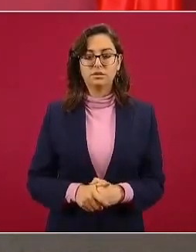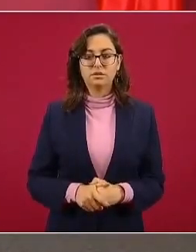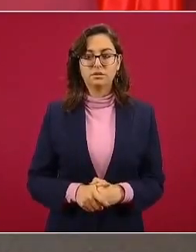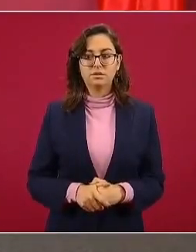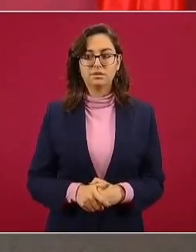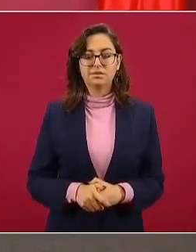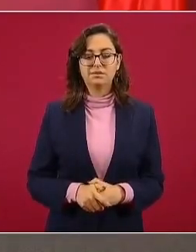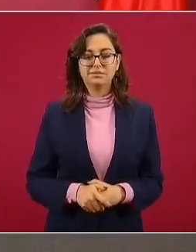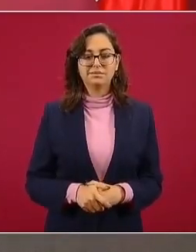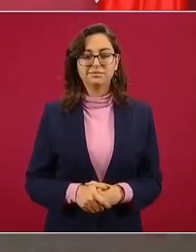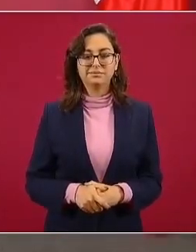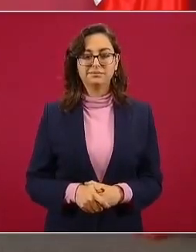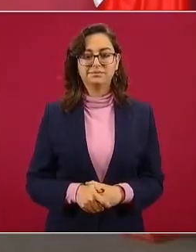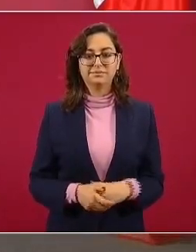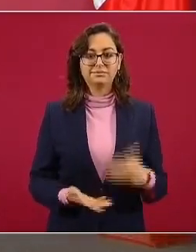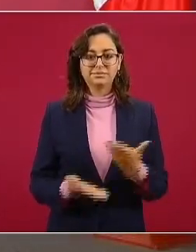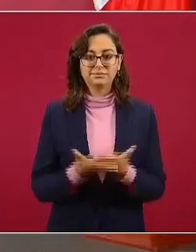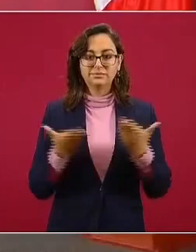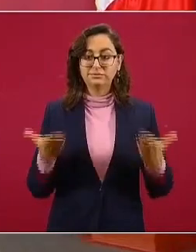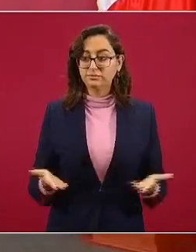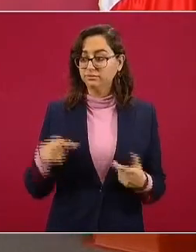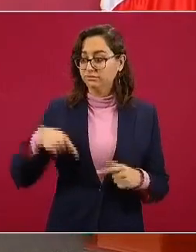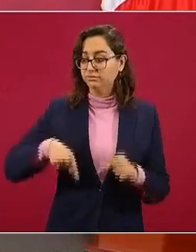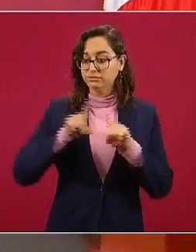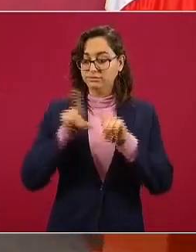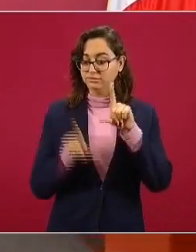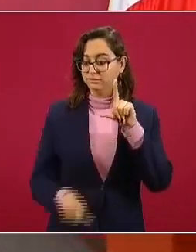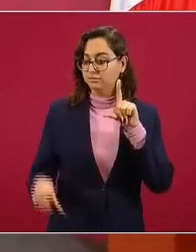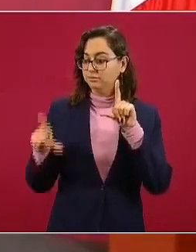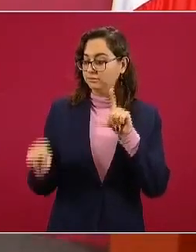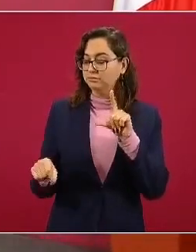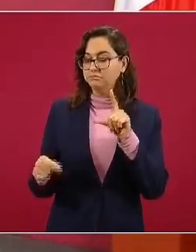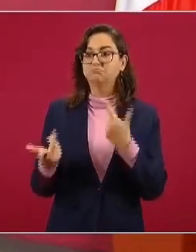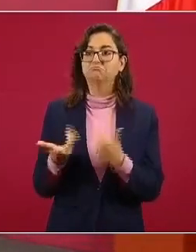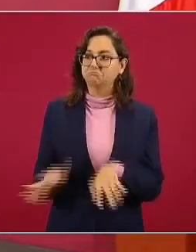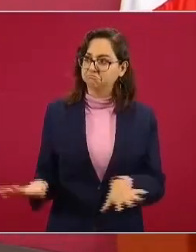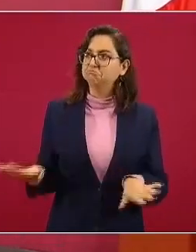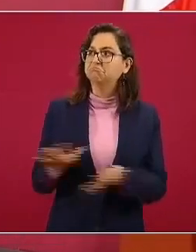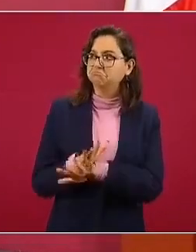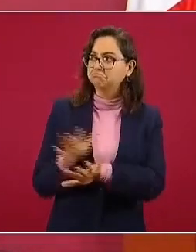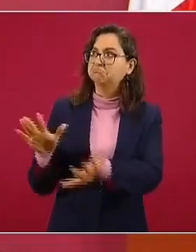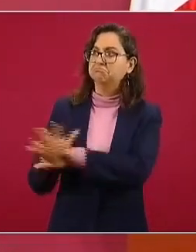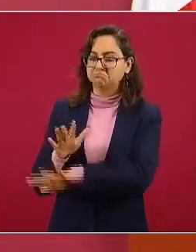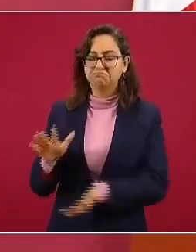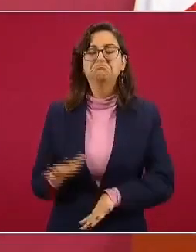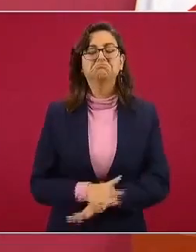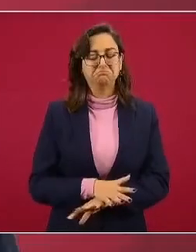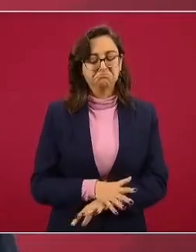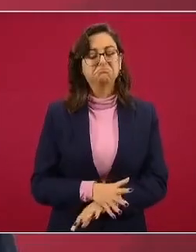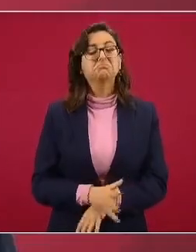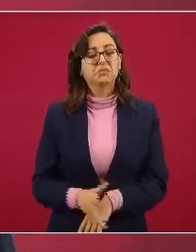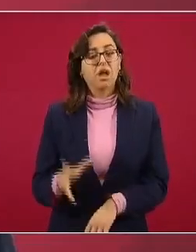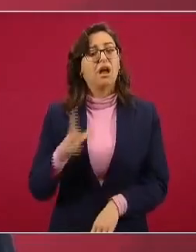Han cambiado las cosas en México. Hay cambios.